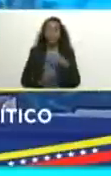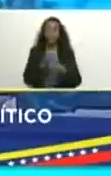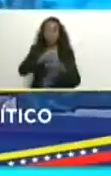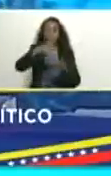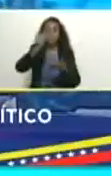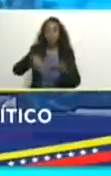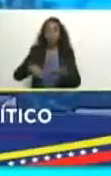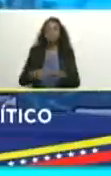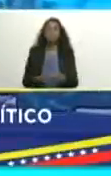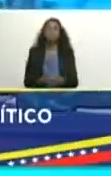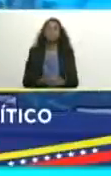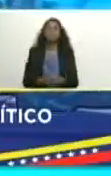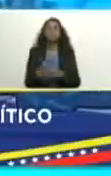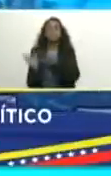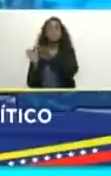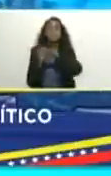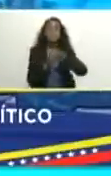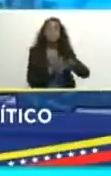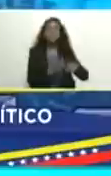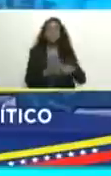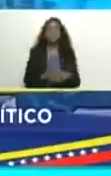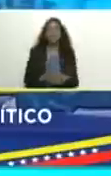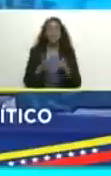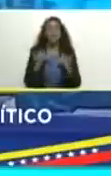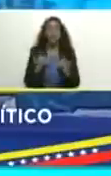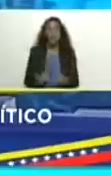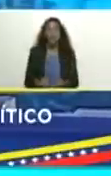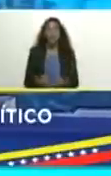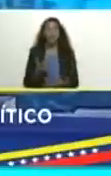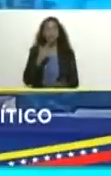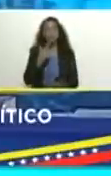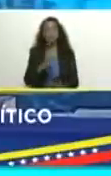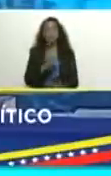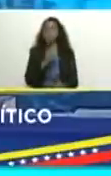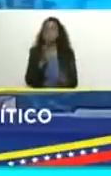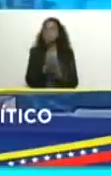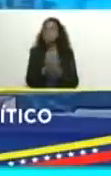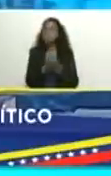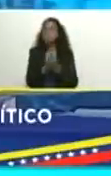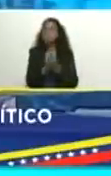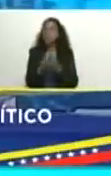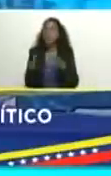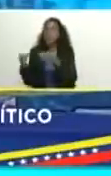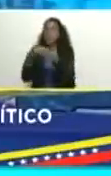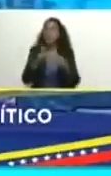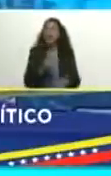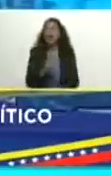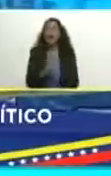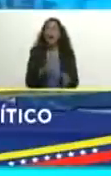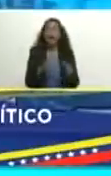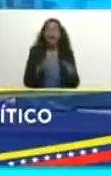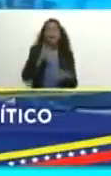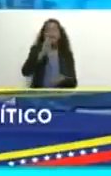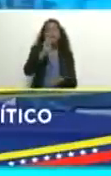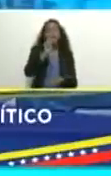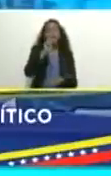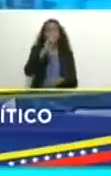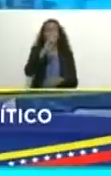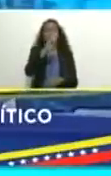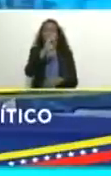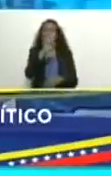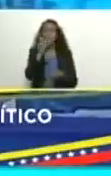Vamos a activar lo que se llama el nivel territorial 1.